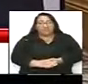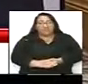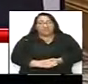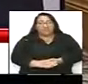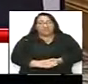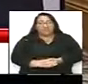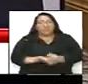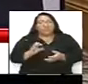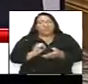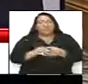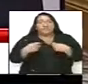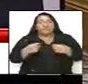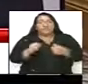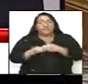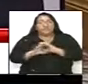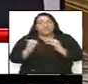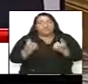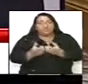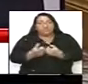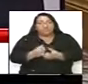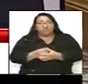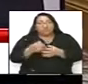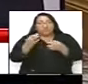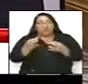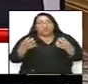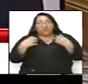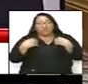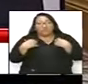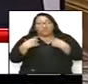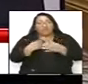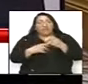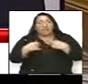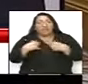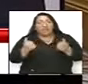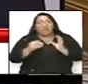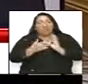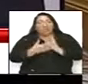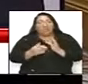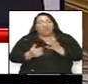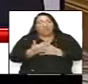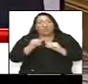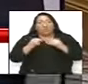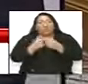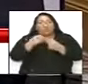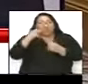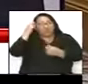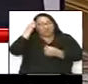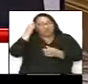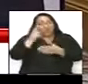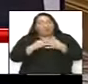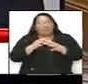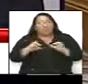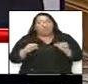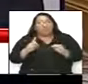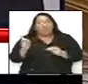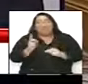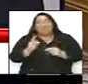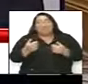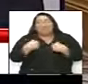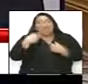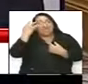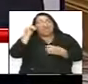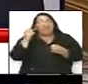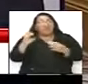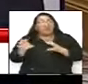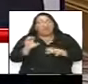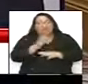mayor gasto para el Congreso, porque son oficinas que tienes que acondicionar a nuevas bancadas, que el pueblo ni siquiera tiene idea cómo